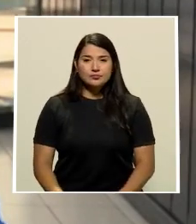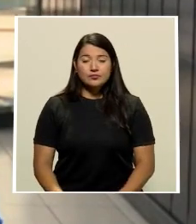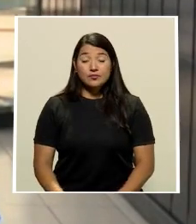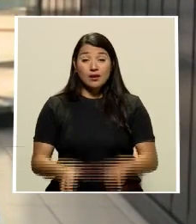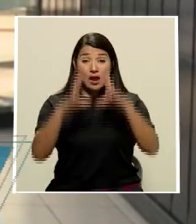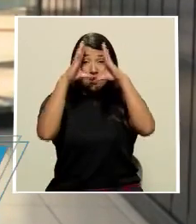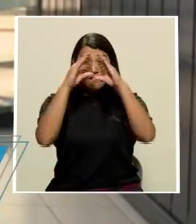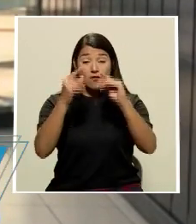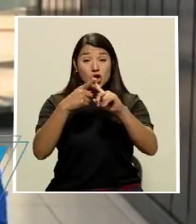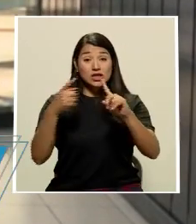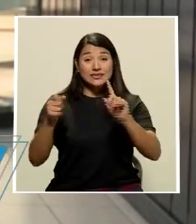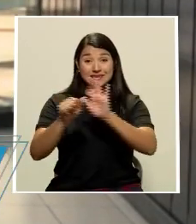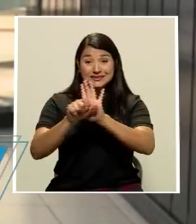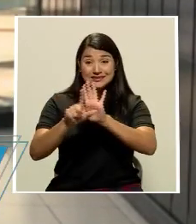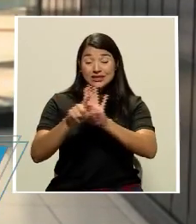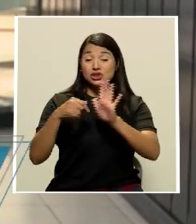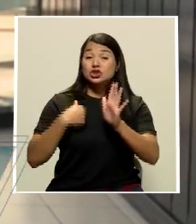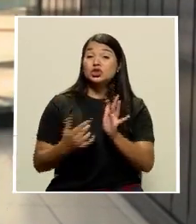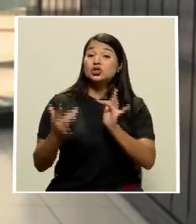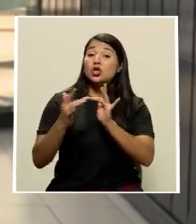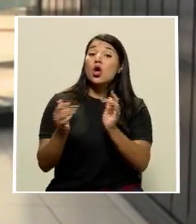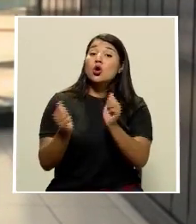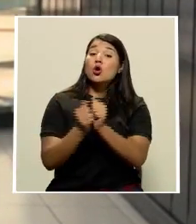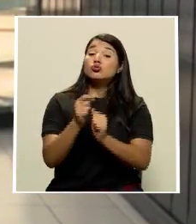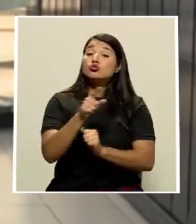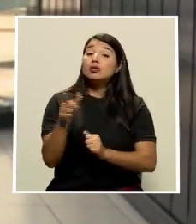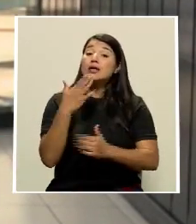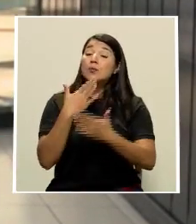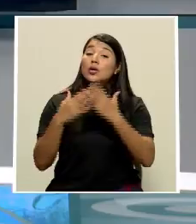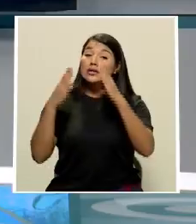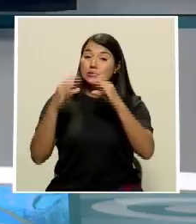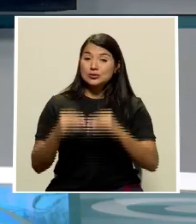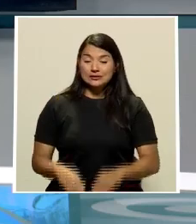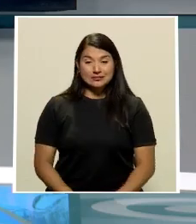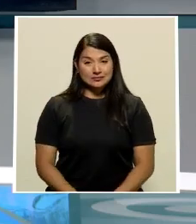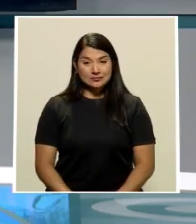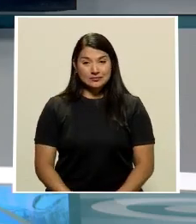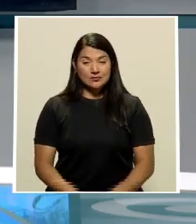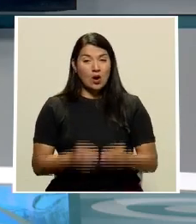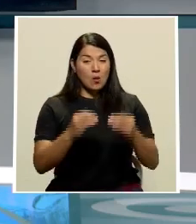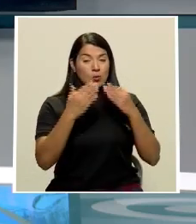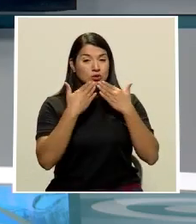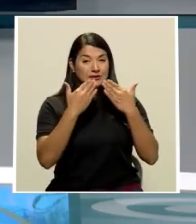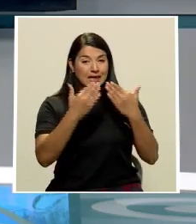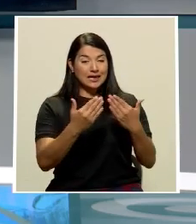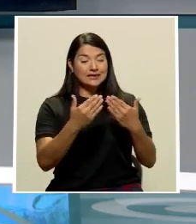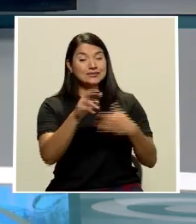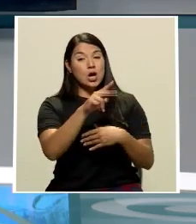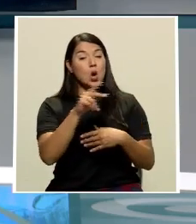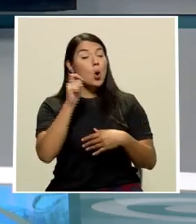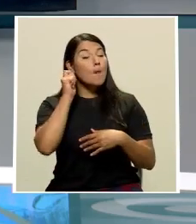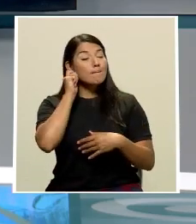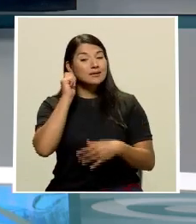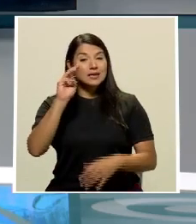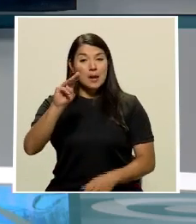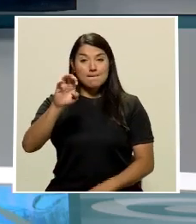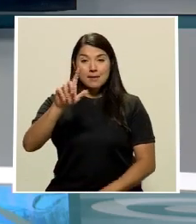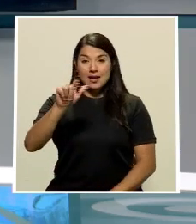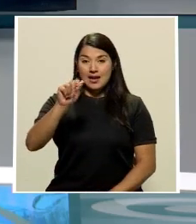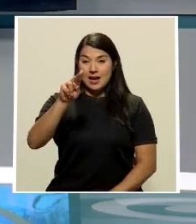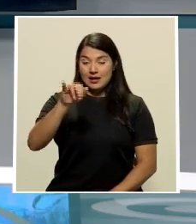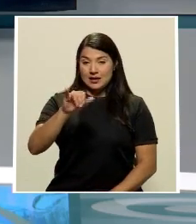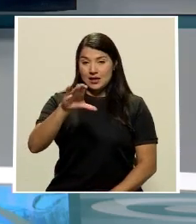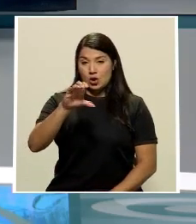La información desde la Asamblea Legislativa. Vuelvo con ustedes al estudio. Buenas noches. Muchísimas gracias a nuestra compañera